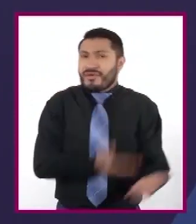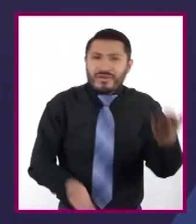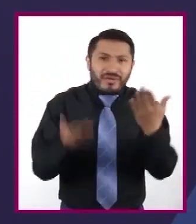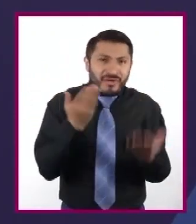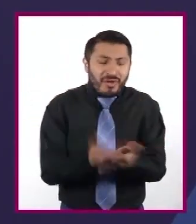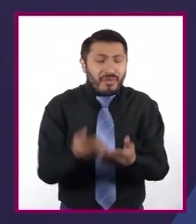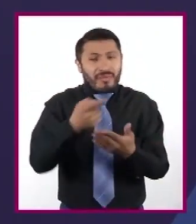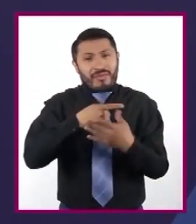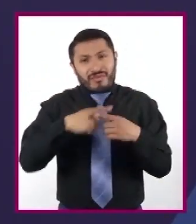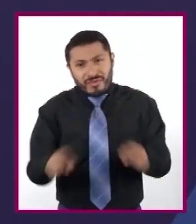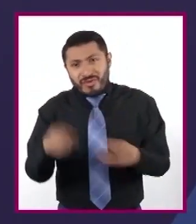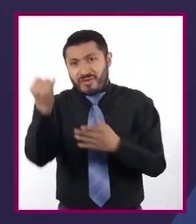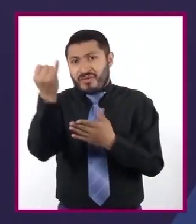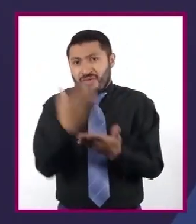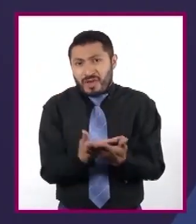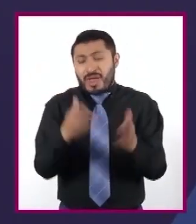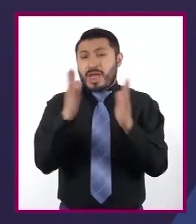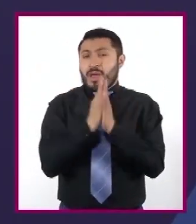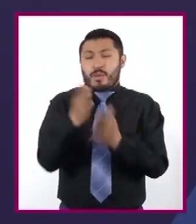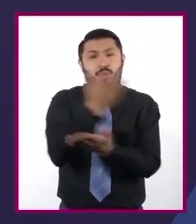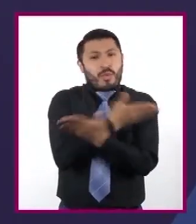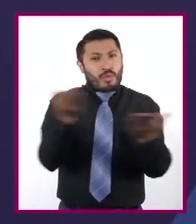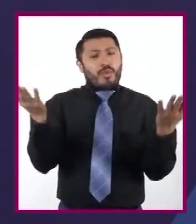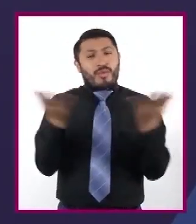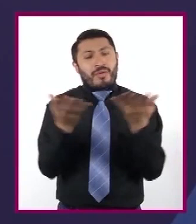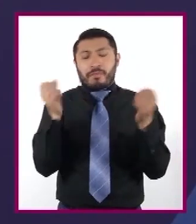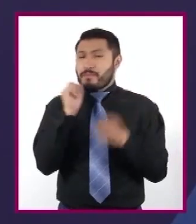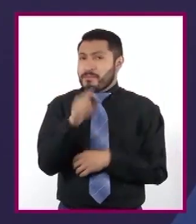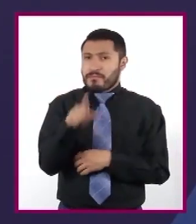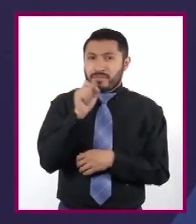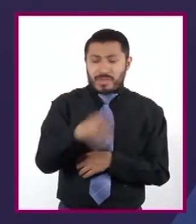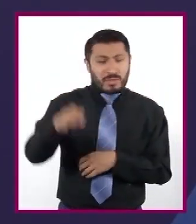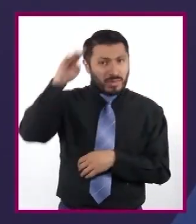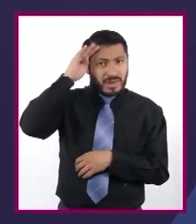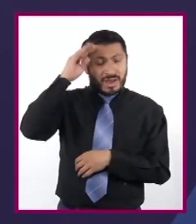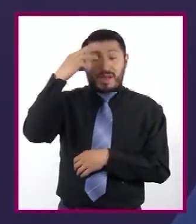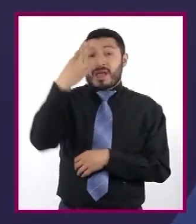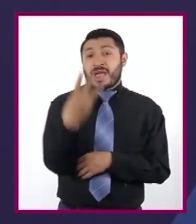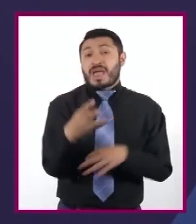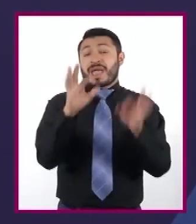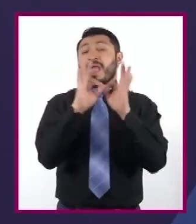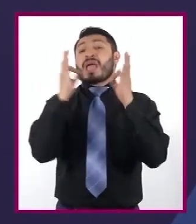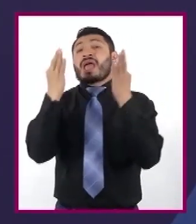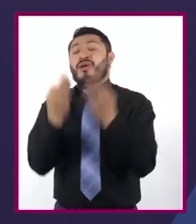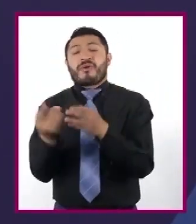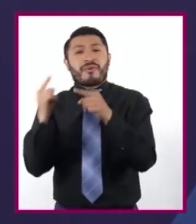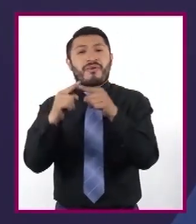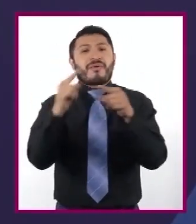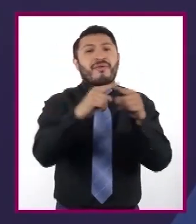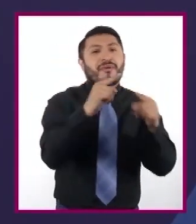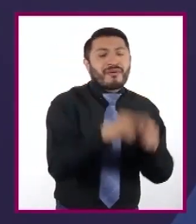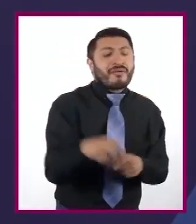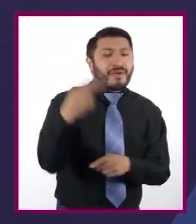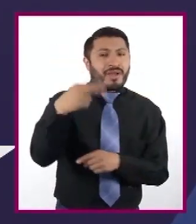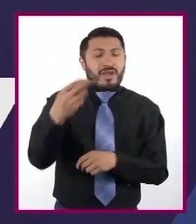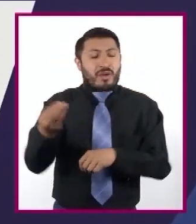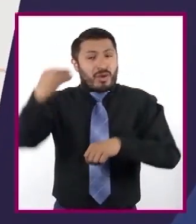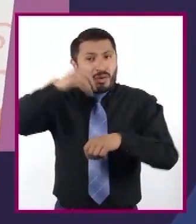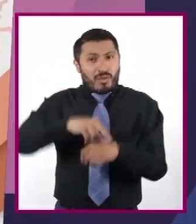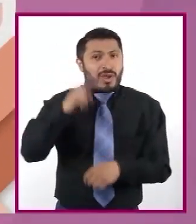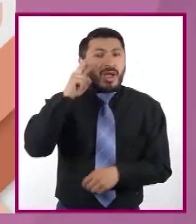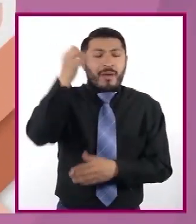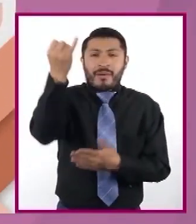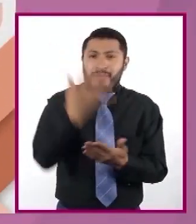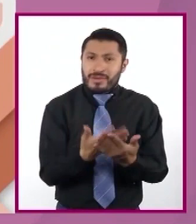otra imagen y les pido que hagan lo mismo. Piensen al menos 3 maneras diferentes de nombrar lo que verán en la imagen.